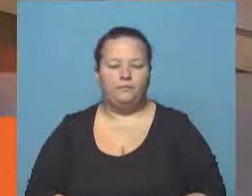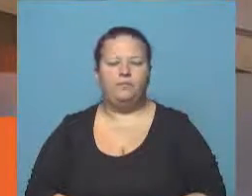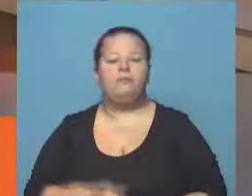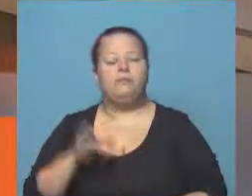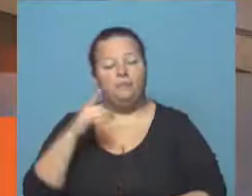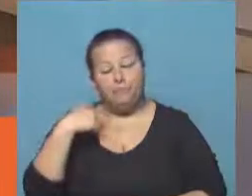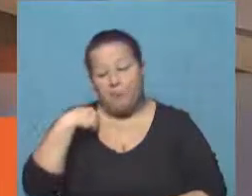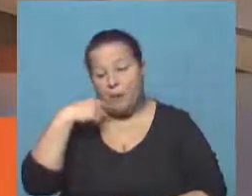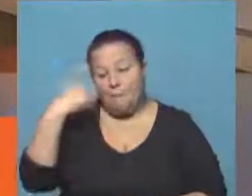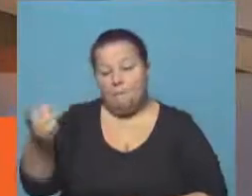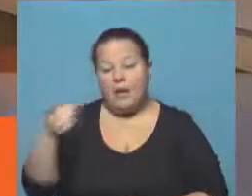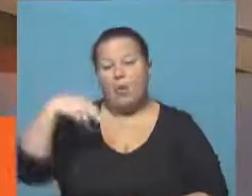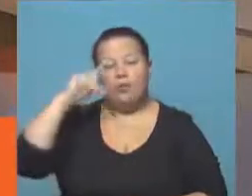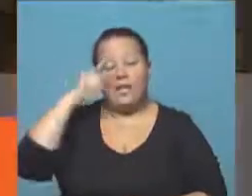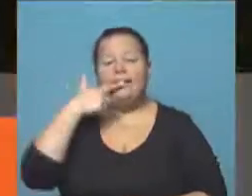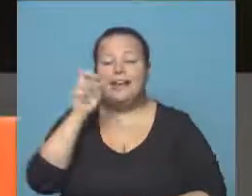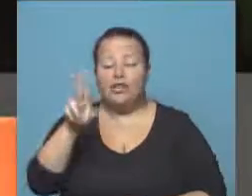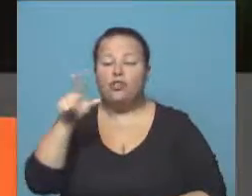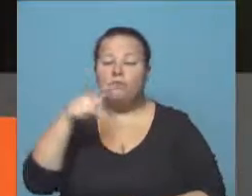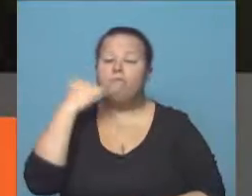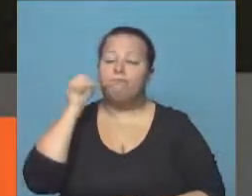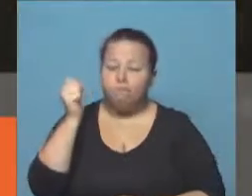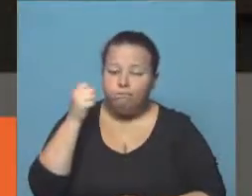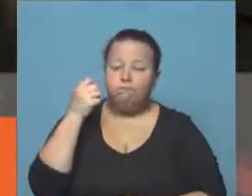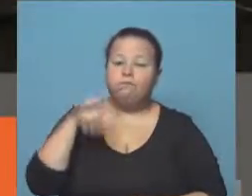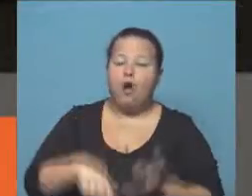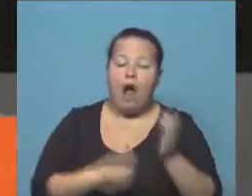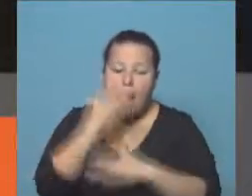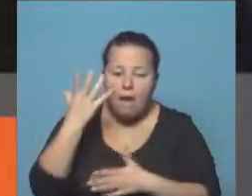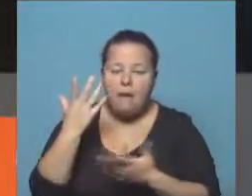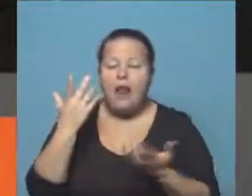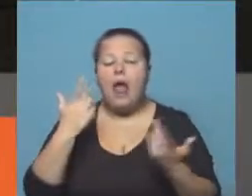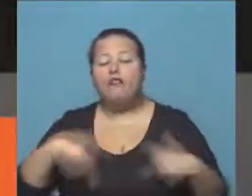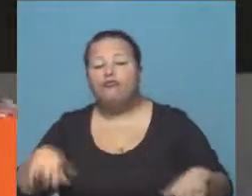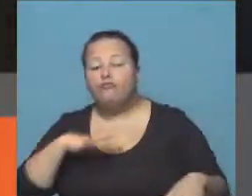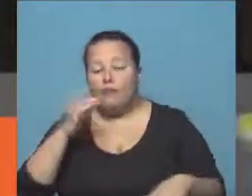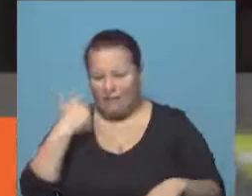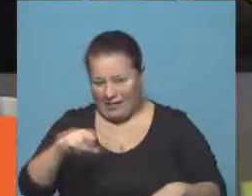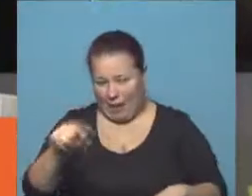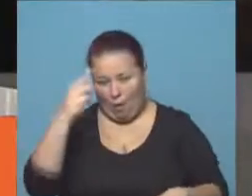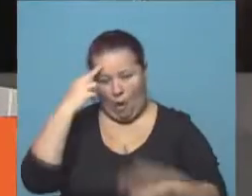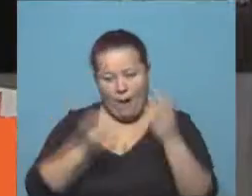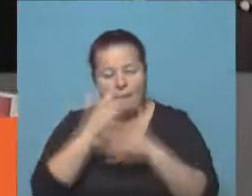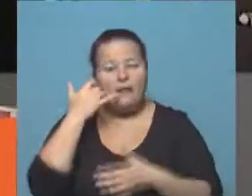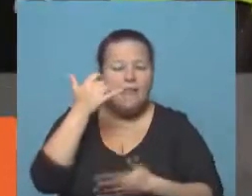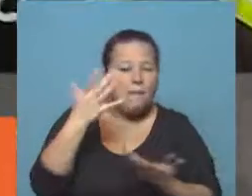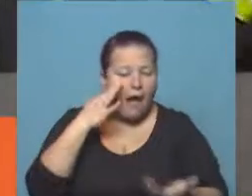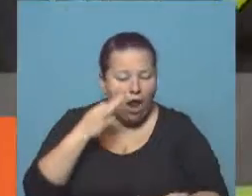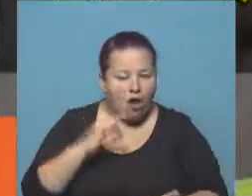Si querés le preguntamos a Néstor Segovia precisamente si recibieron, Segovia, en esta mañana todavía, faltan minutos para las 9, ¿alguna